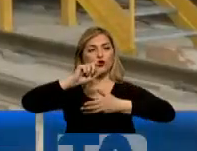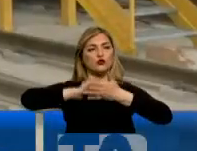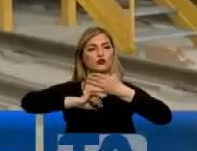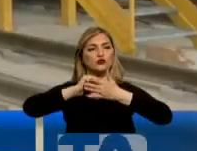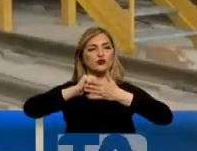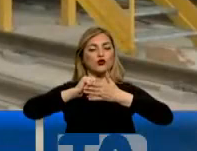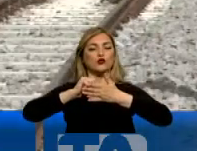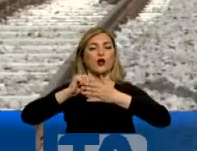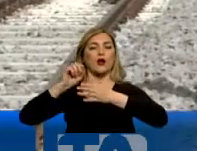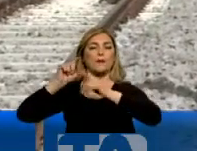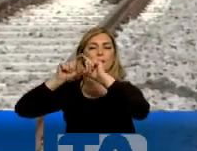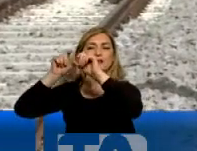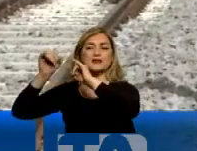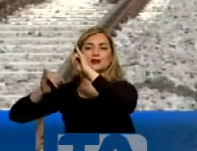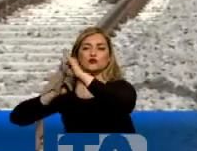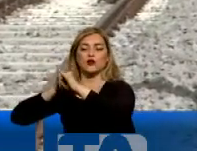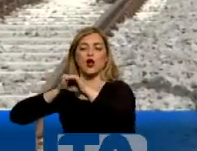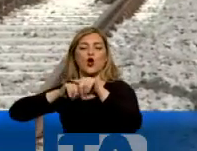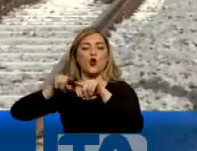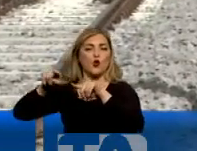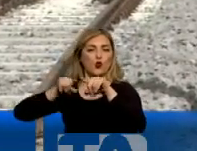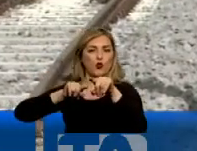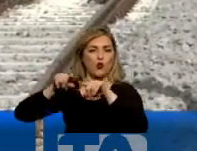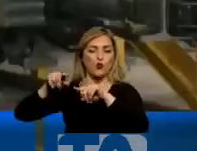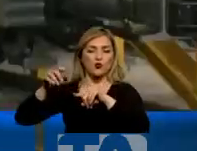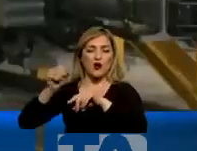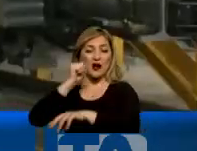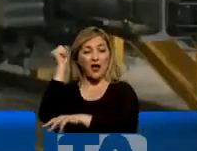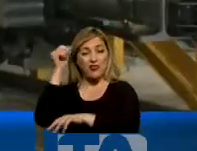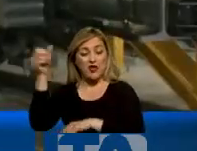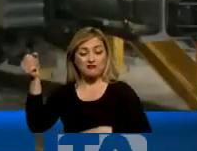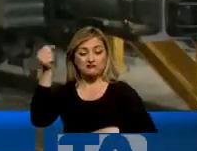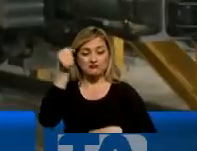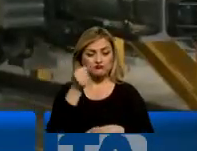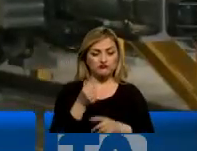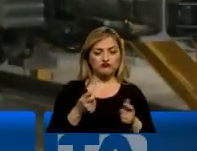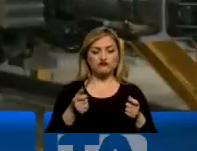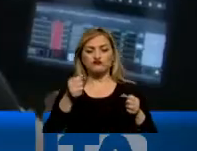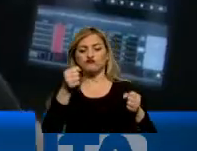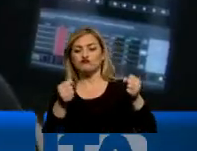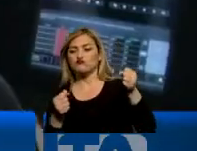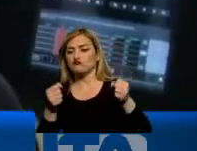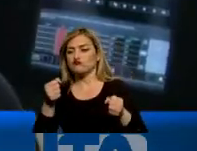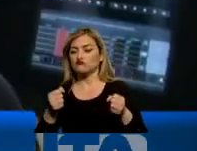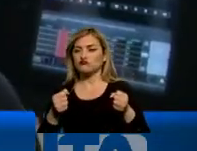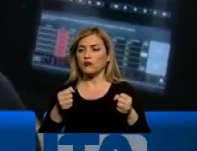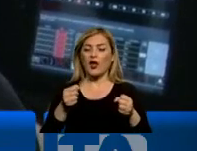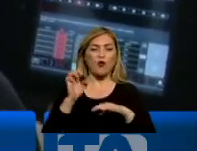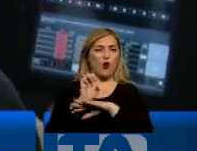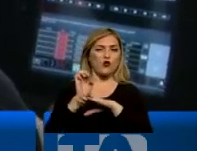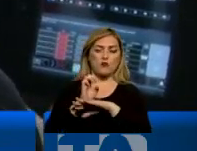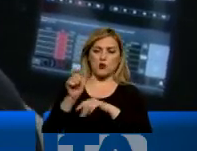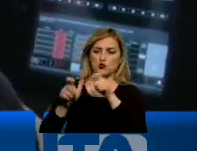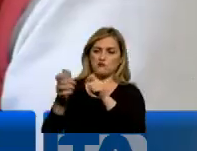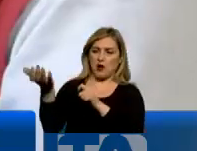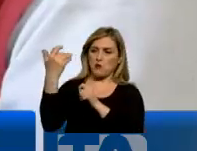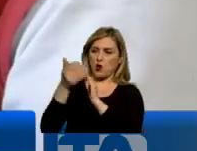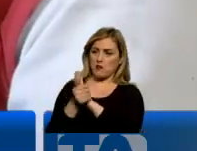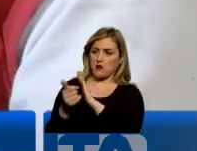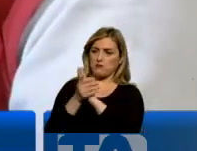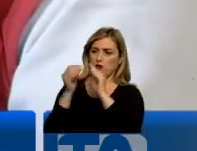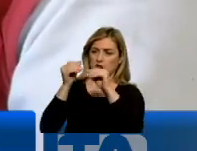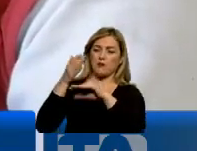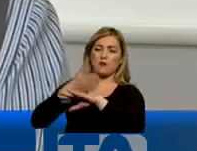un operador internacional bajo concurso que maneje el sistema y a la vez capacite a operarios nacionales para hacerse